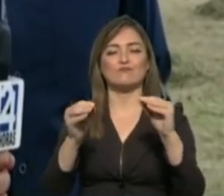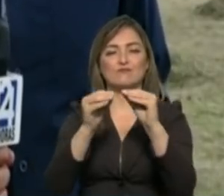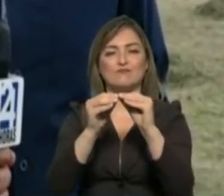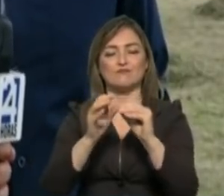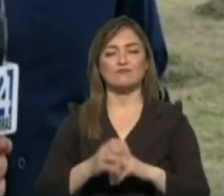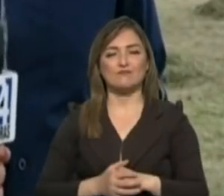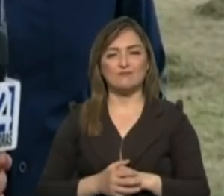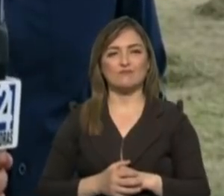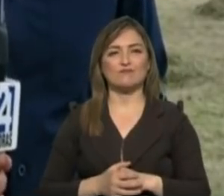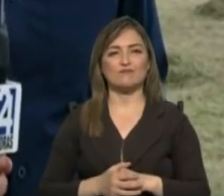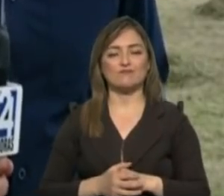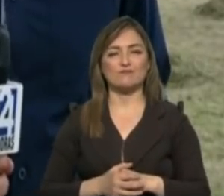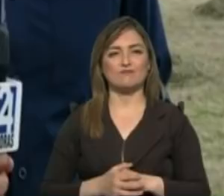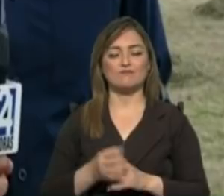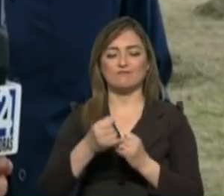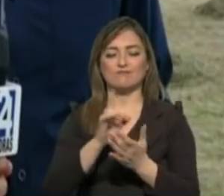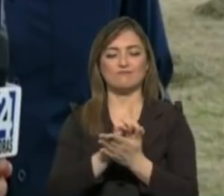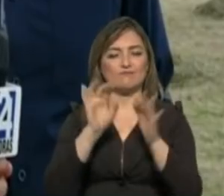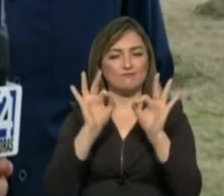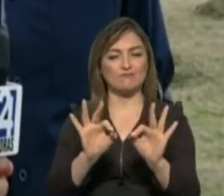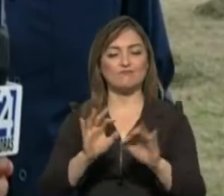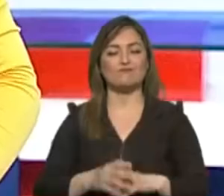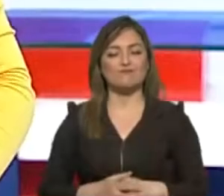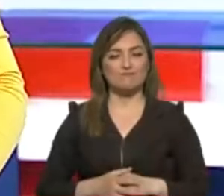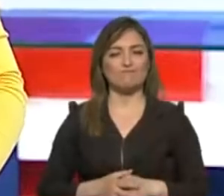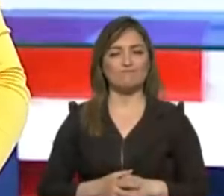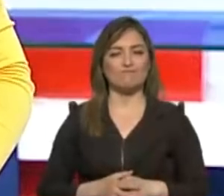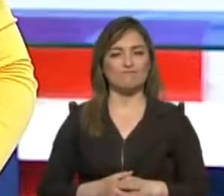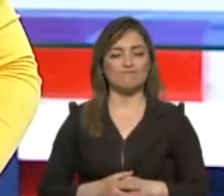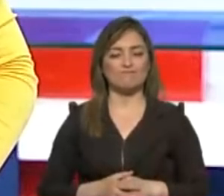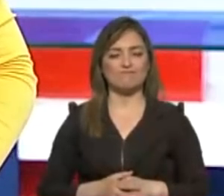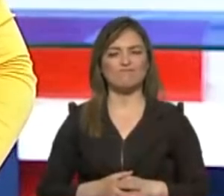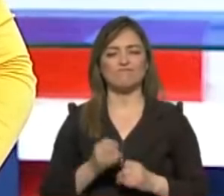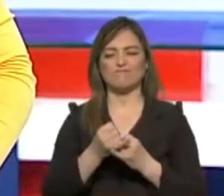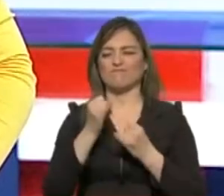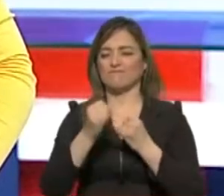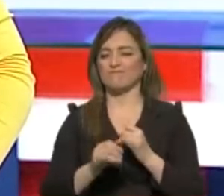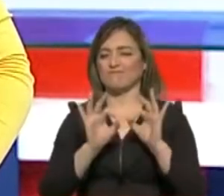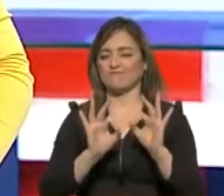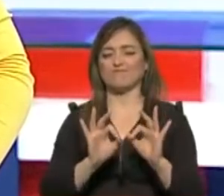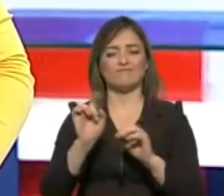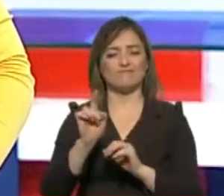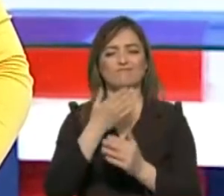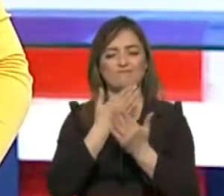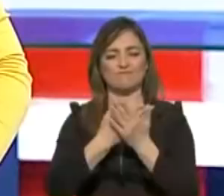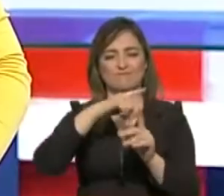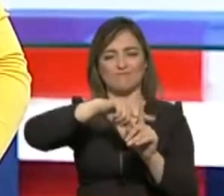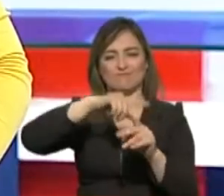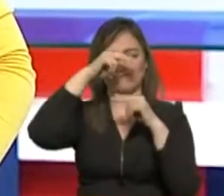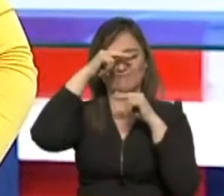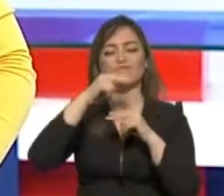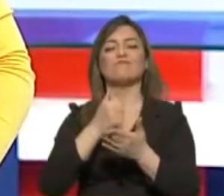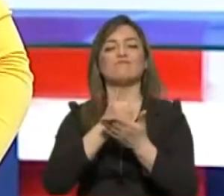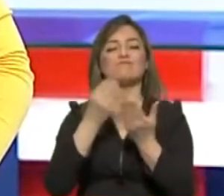más en estudios. Que tengan un buen fin de semana. Igualmente para ti, Jairo. Muchísimas gracias por esta nota tan positiva que ayuda a los jóvenes y